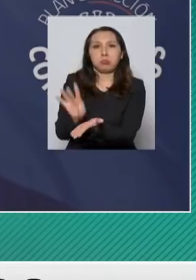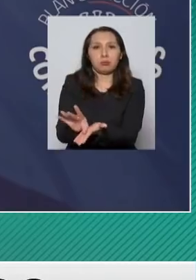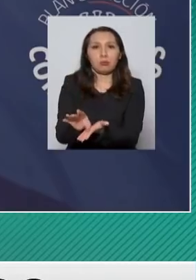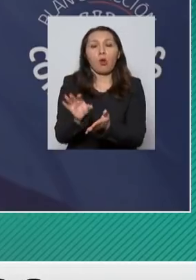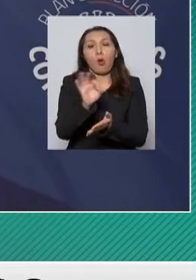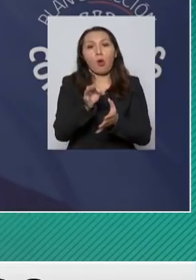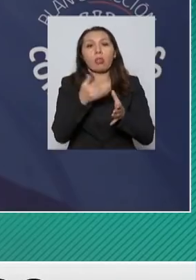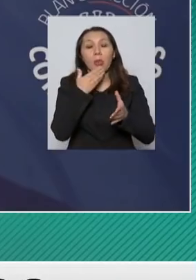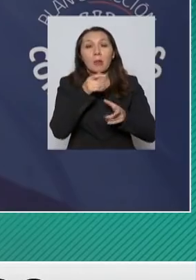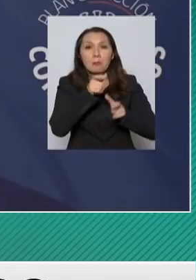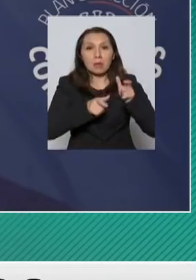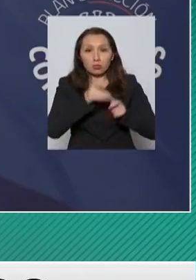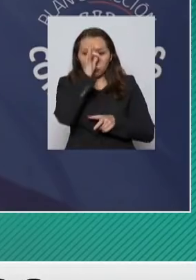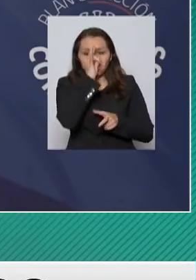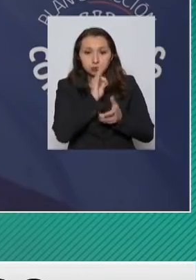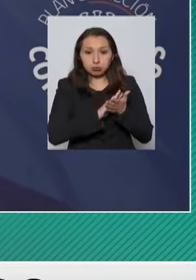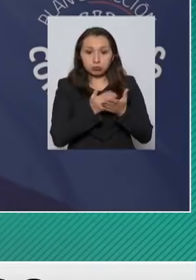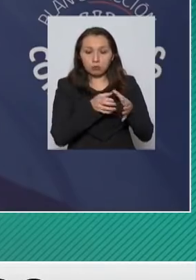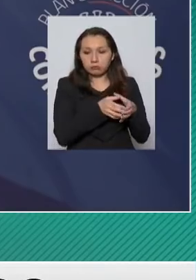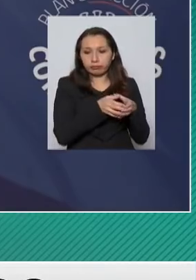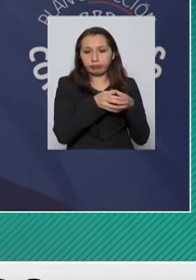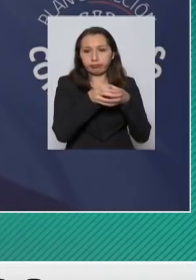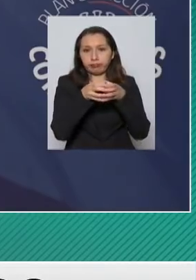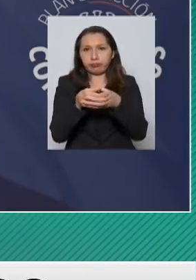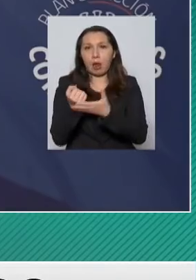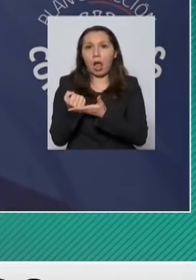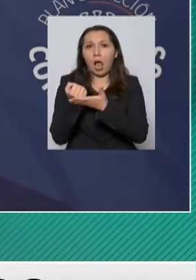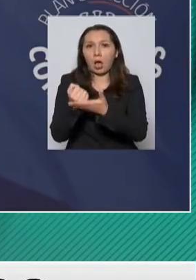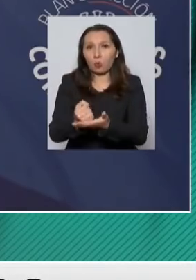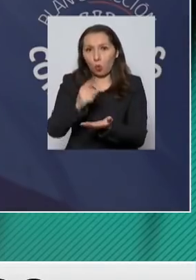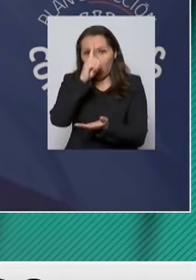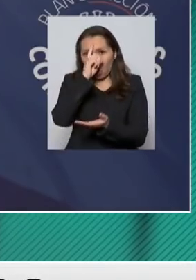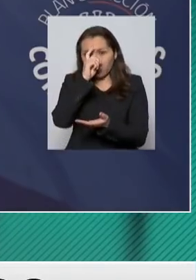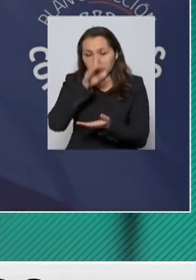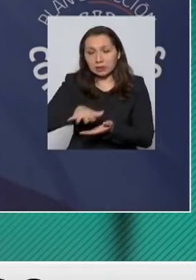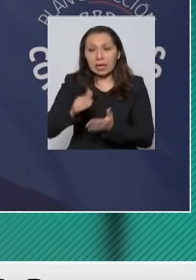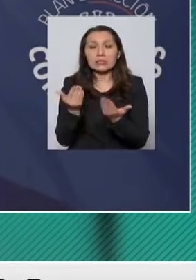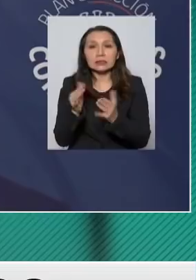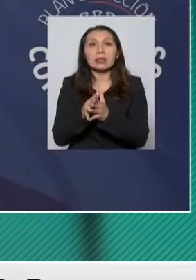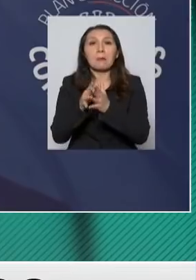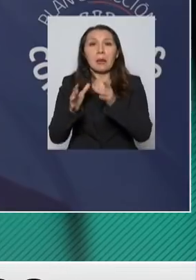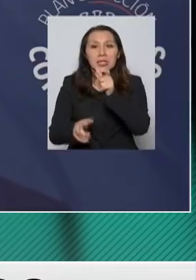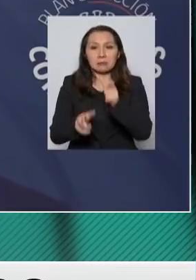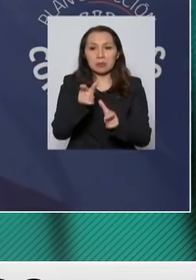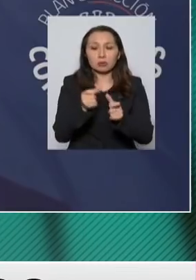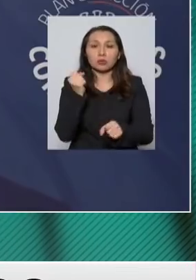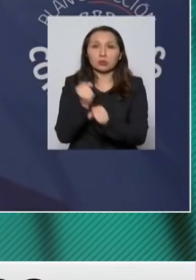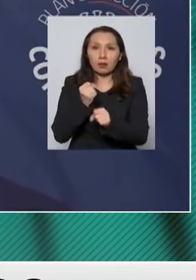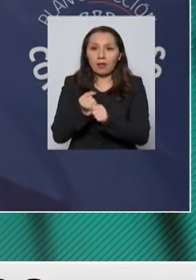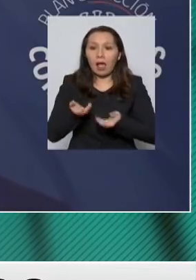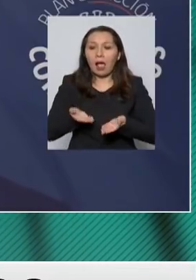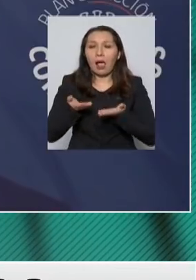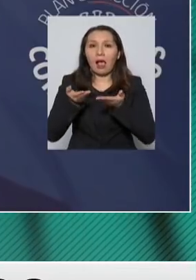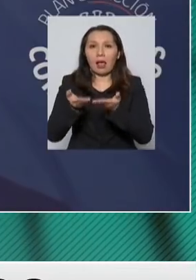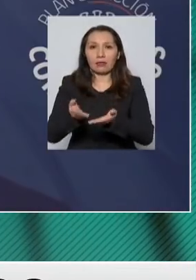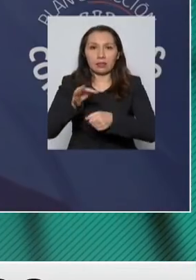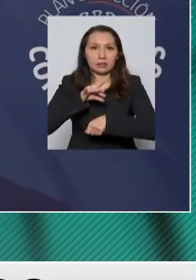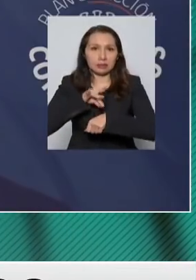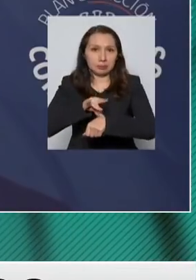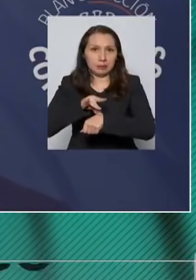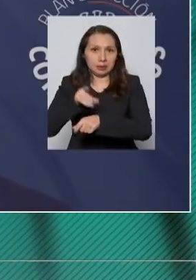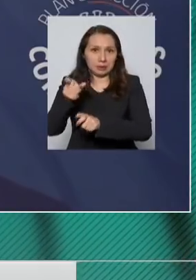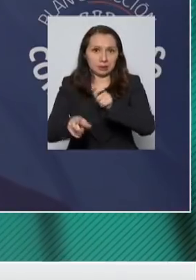equipo de salud para reforzar algún establecimiento que requiera un mayor número de personas para atender a